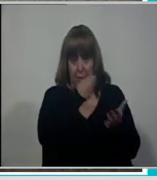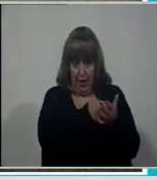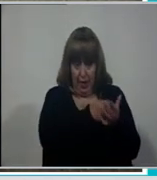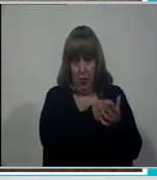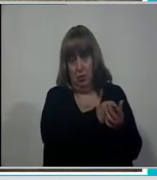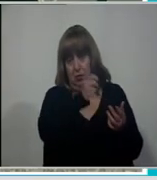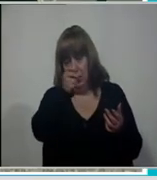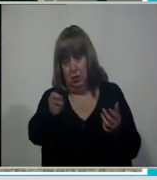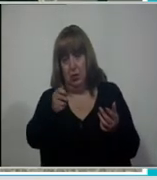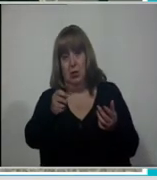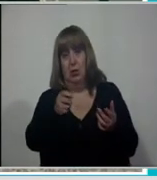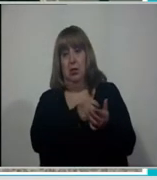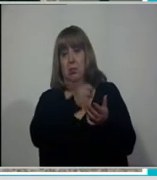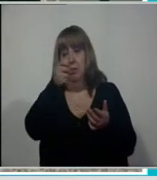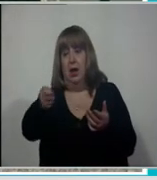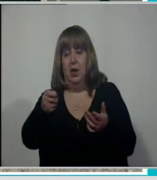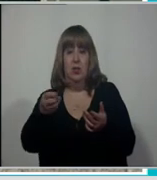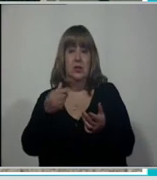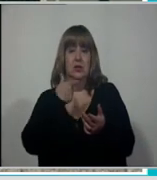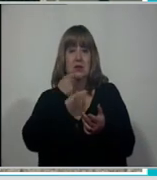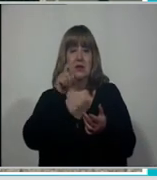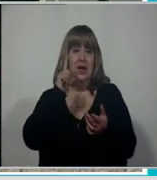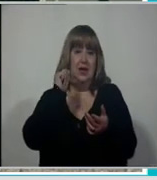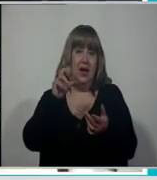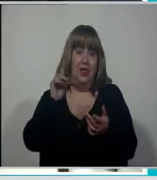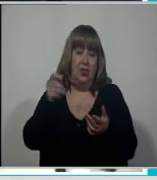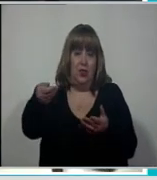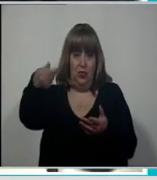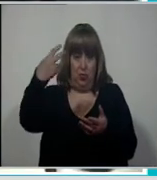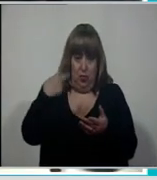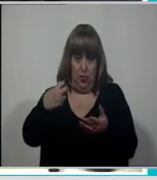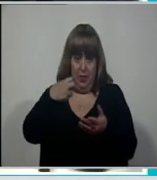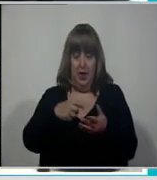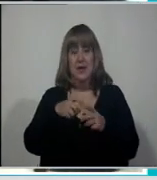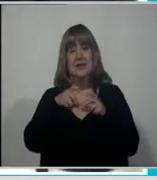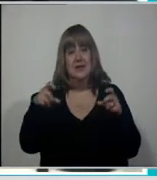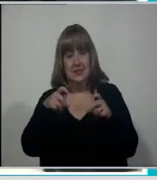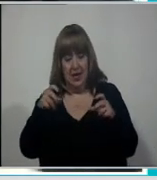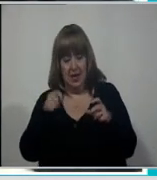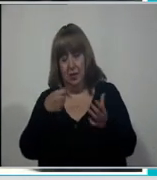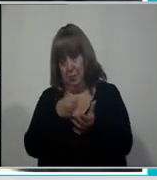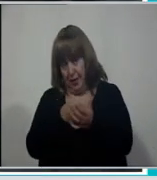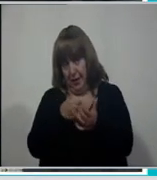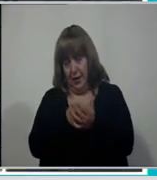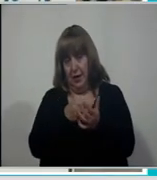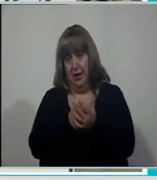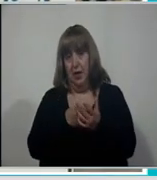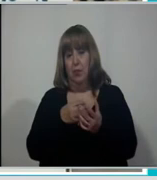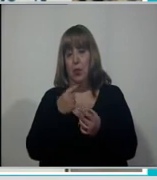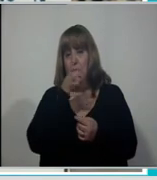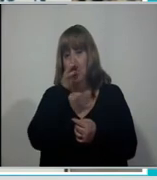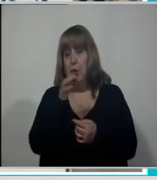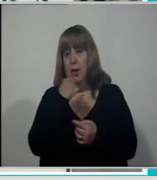mandó a salgado a cobrar esto y me lo tiene que pagar entonces lo que hace el tesorero es emitir los cheques las órdenes de pago nunca consulta a